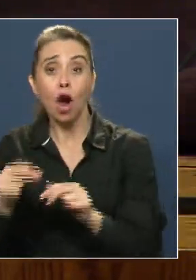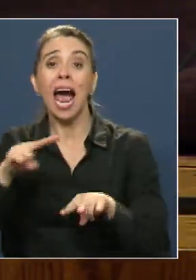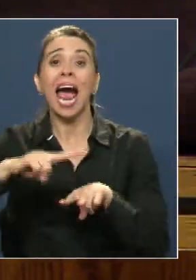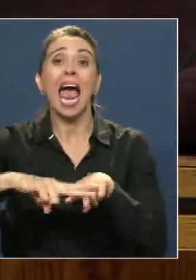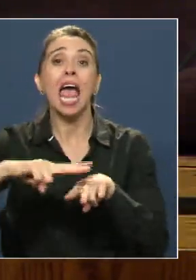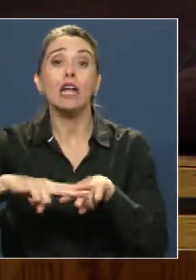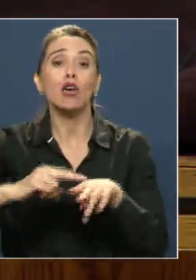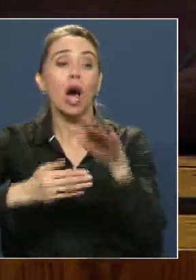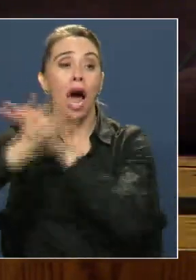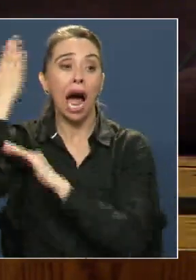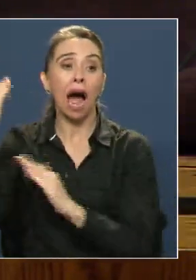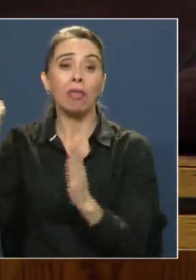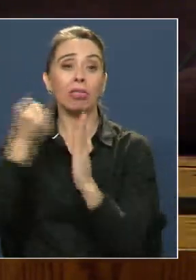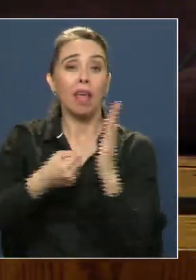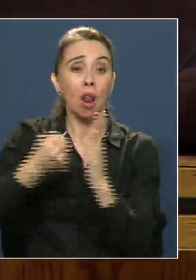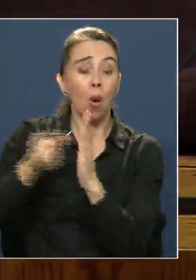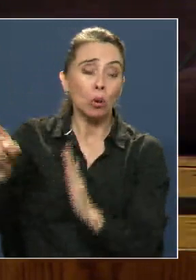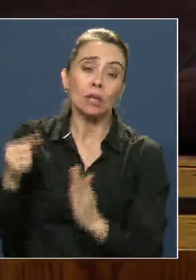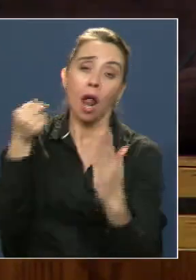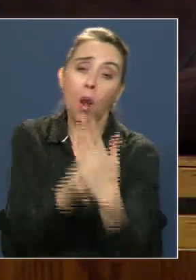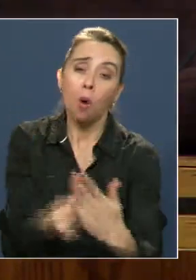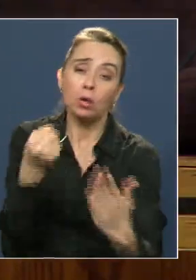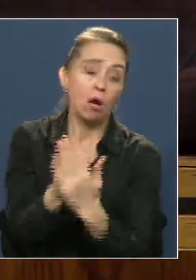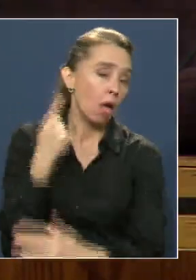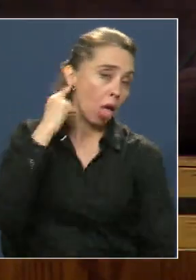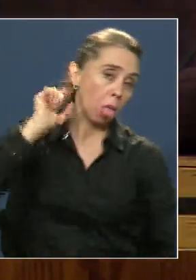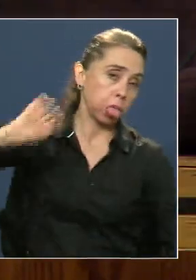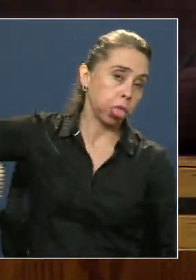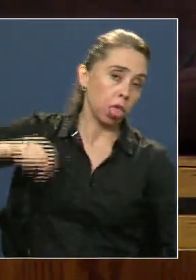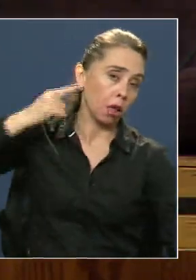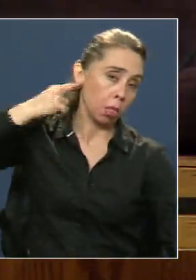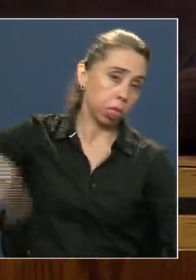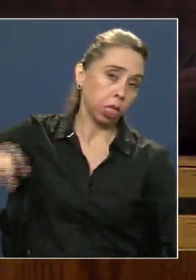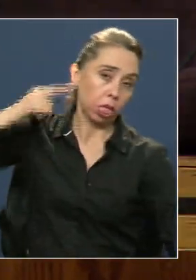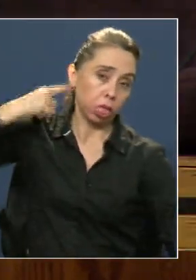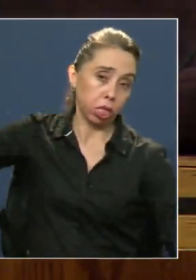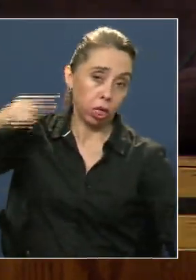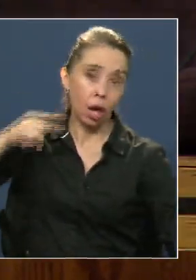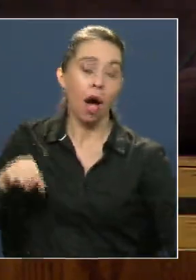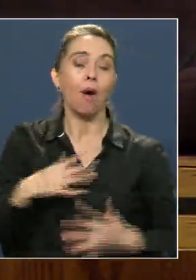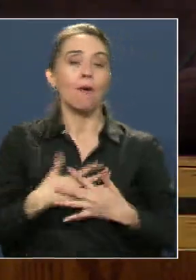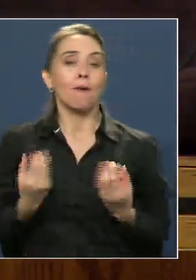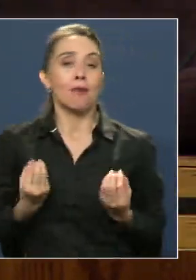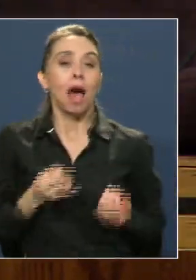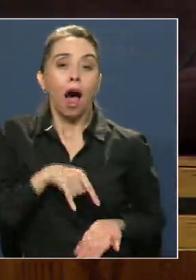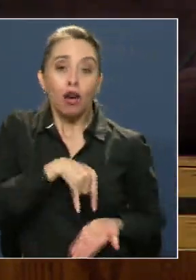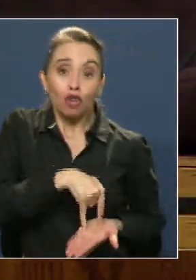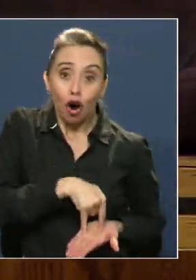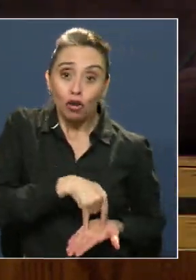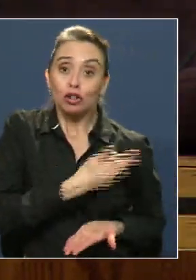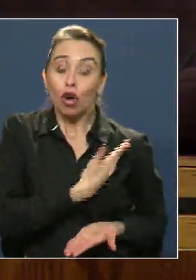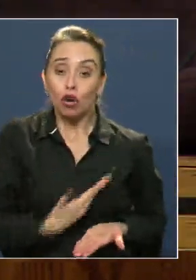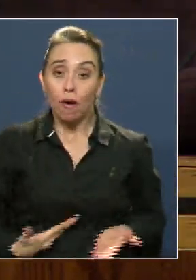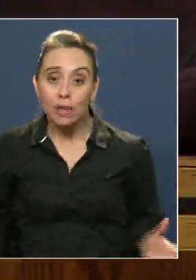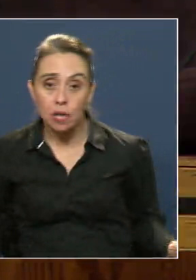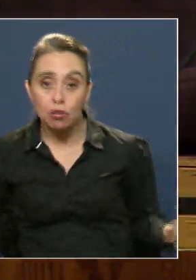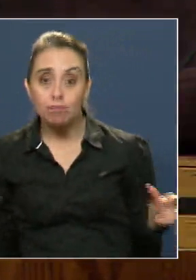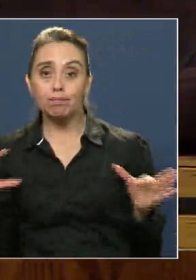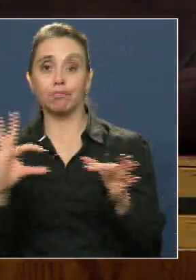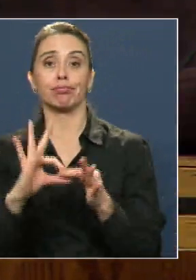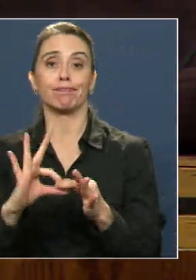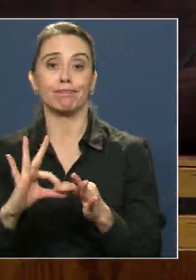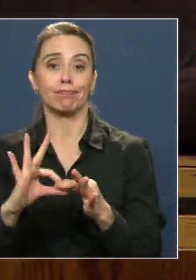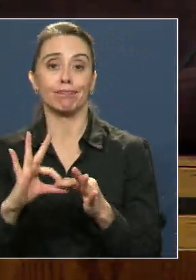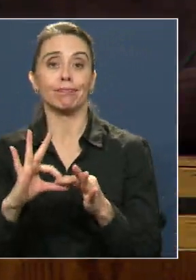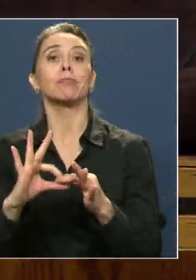nunca habían sido oídos, yo creo que es enormemente satisfactorio que el Congreso y el Gobierno hayan unido fuerzas para